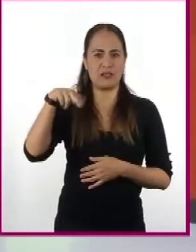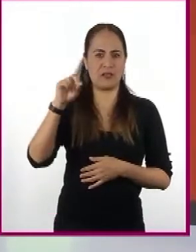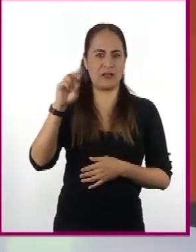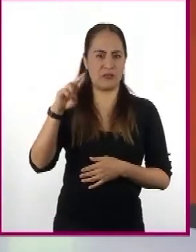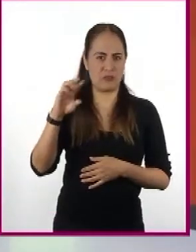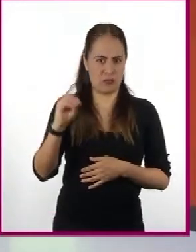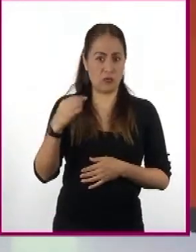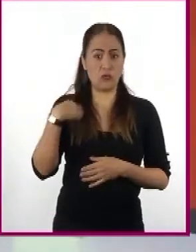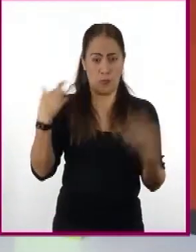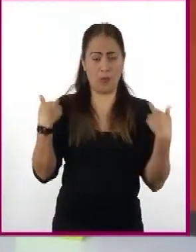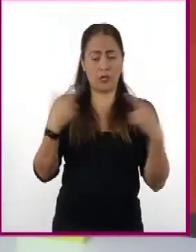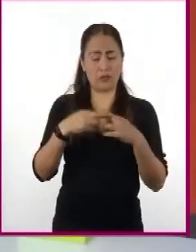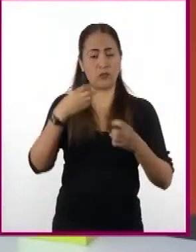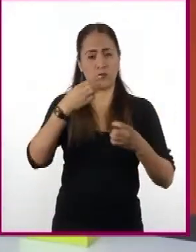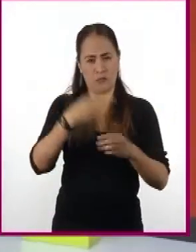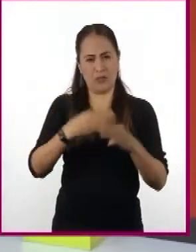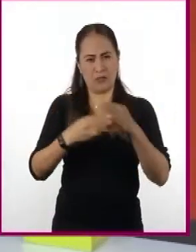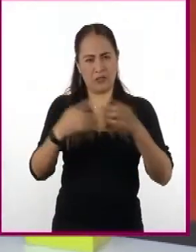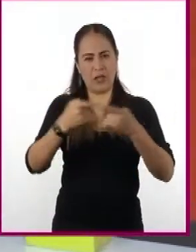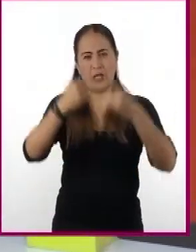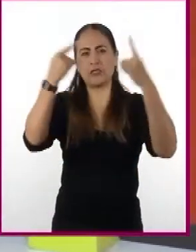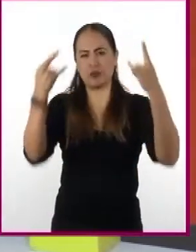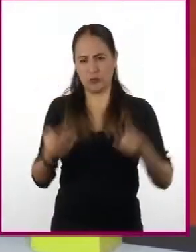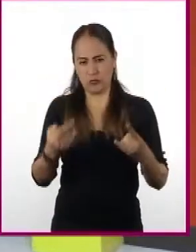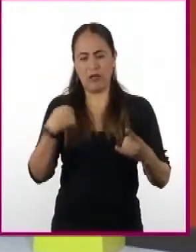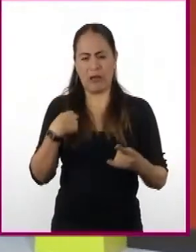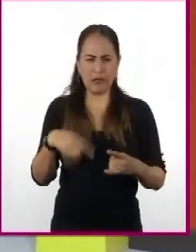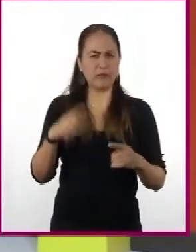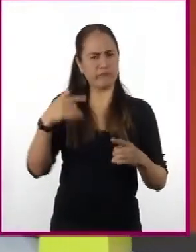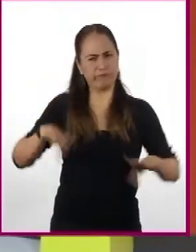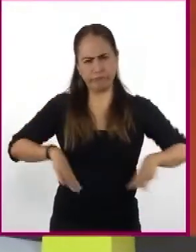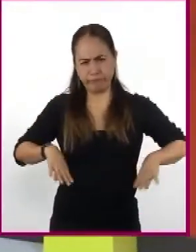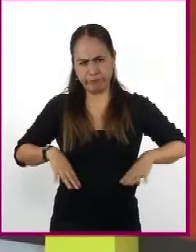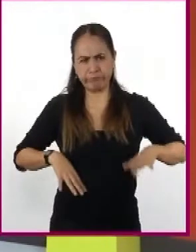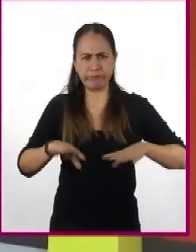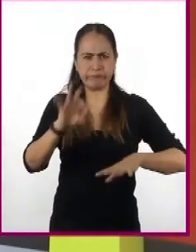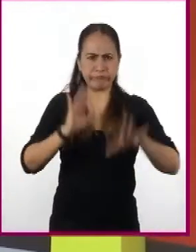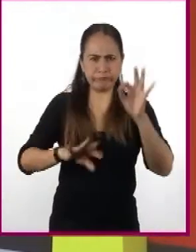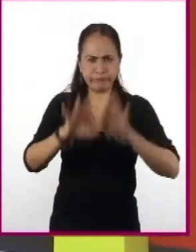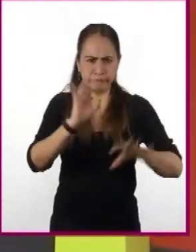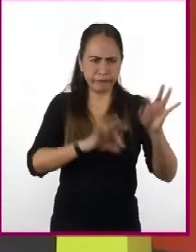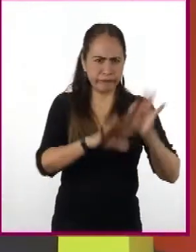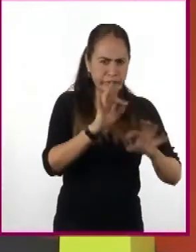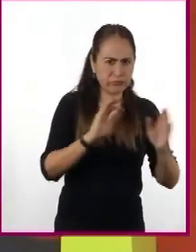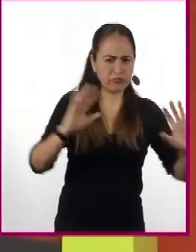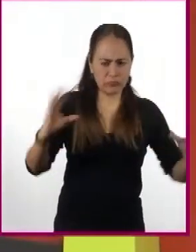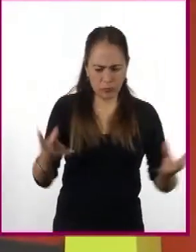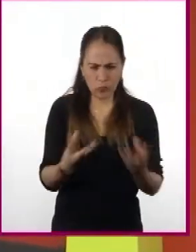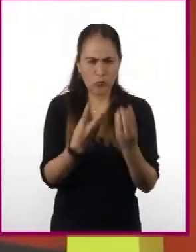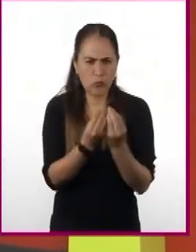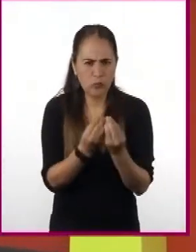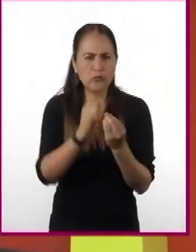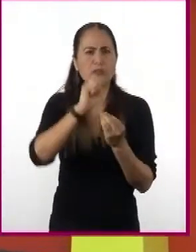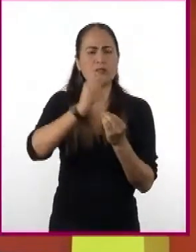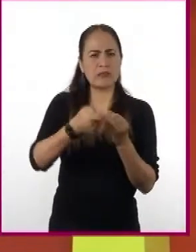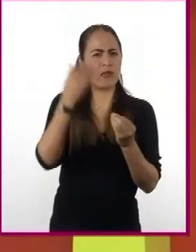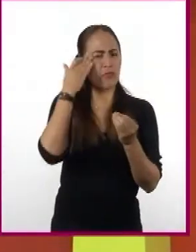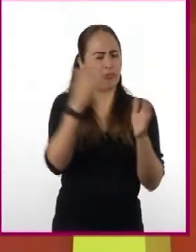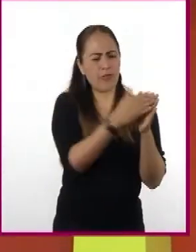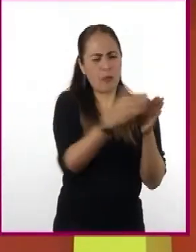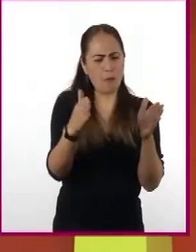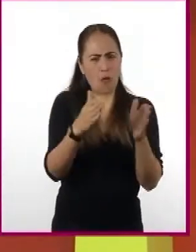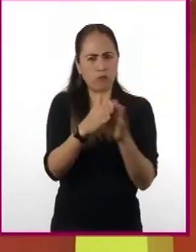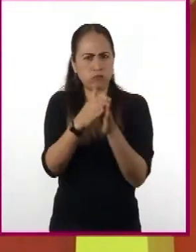quiero platicarles que uno de los criterios para seleccionar textos y hacer nuestra antología tiene que ver con los diversos periodos